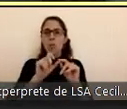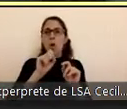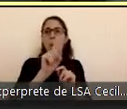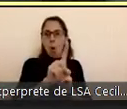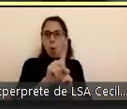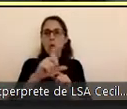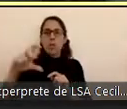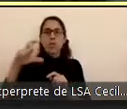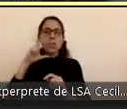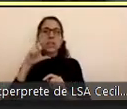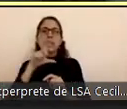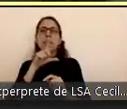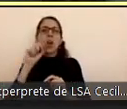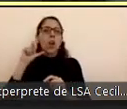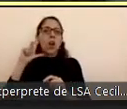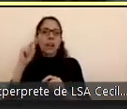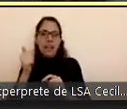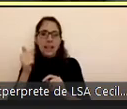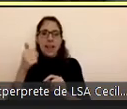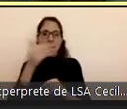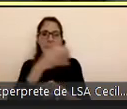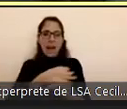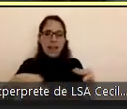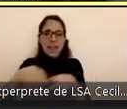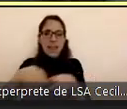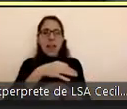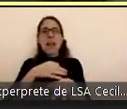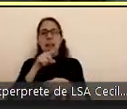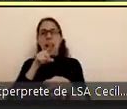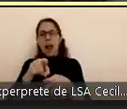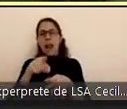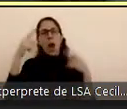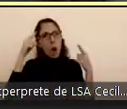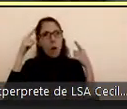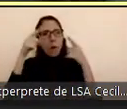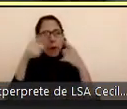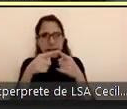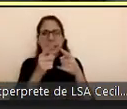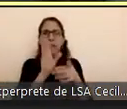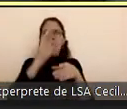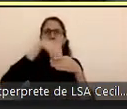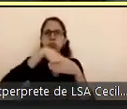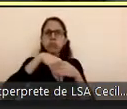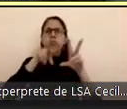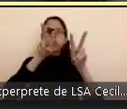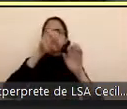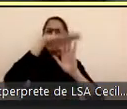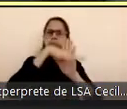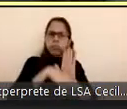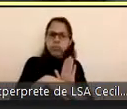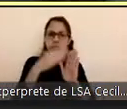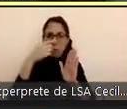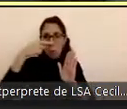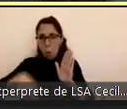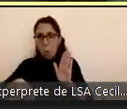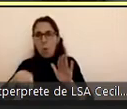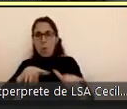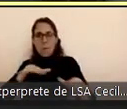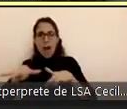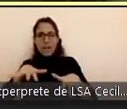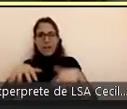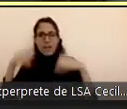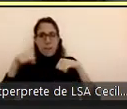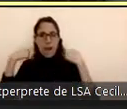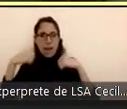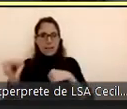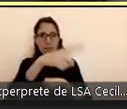microorganismos, los objetivos, los contenidos de la guía y la actividad práctica, ¿sí? Entonces, acá tienen en